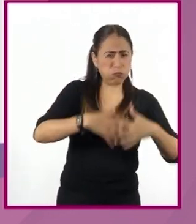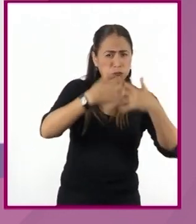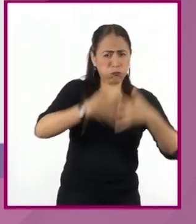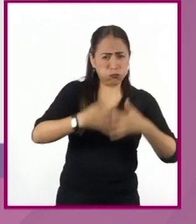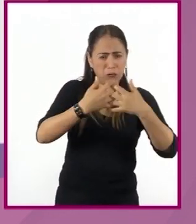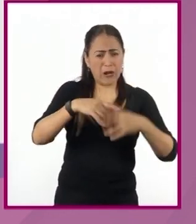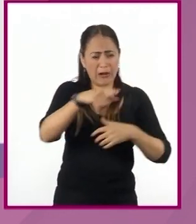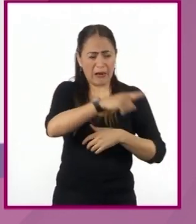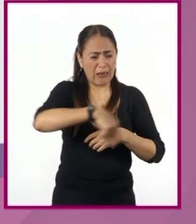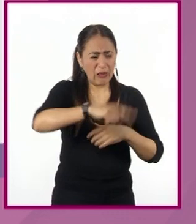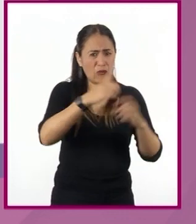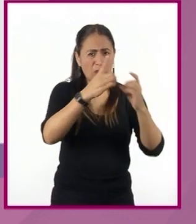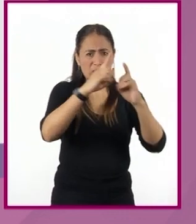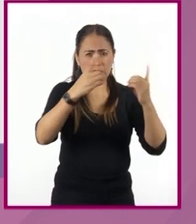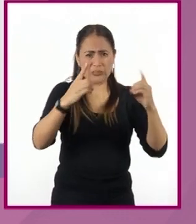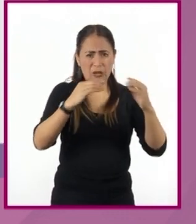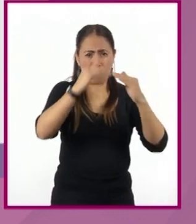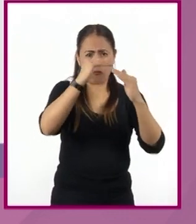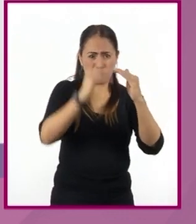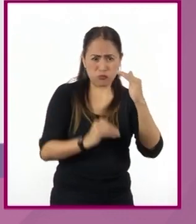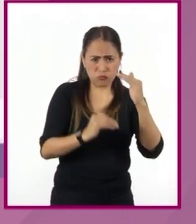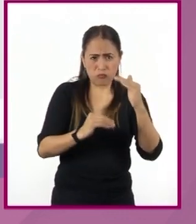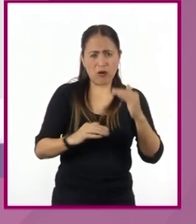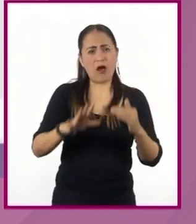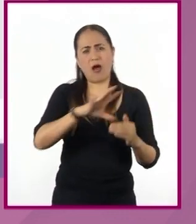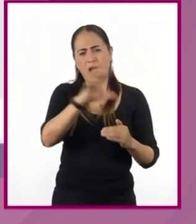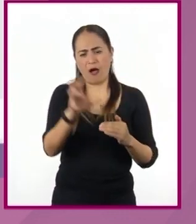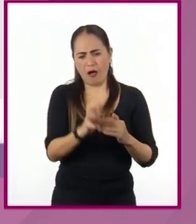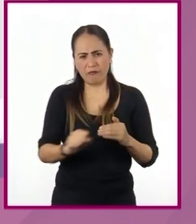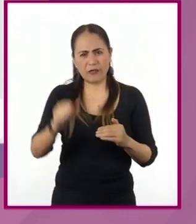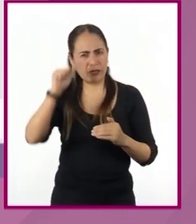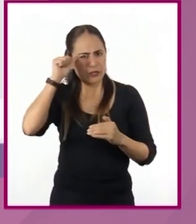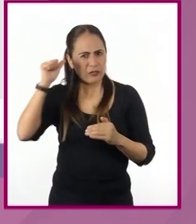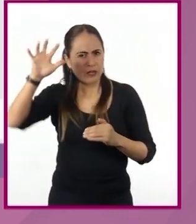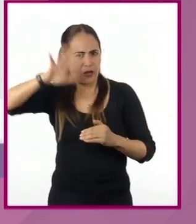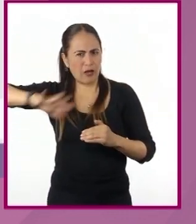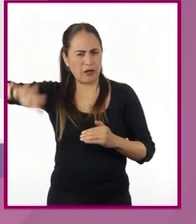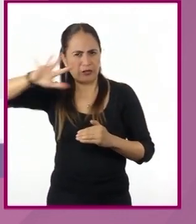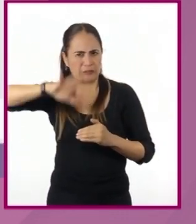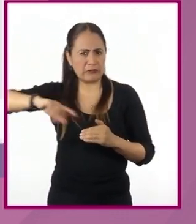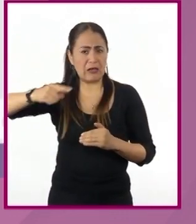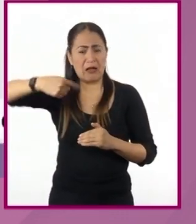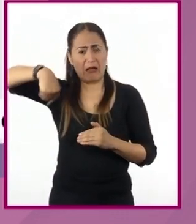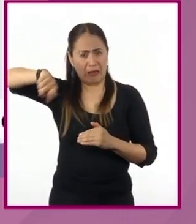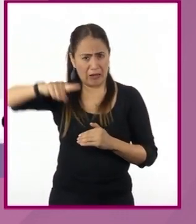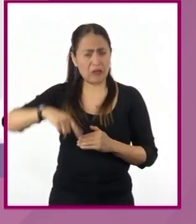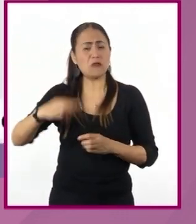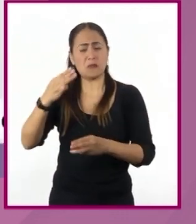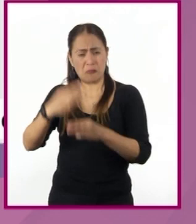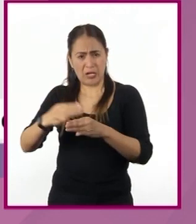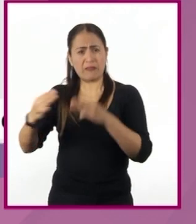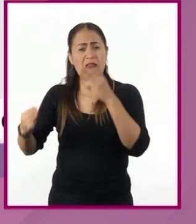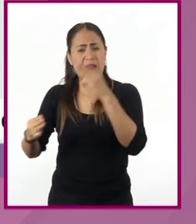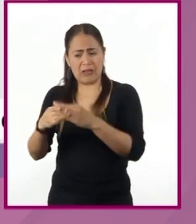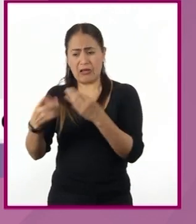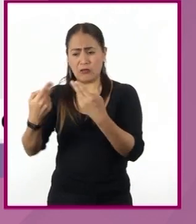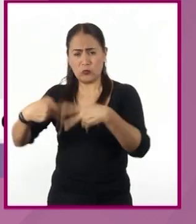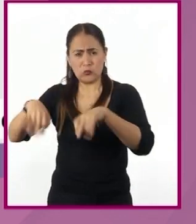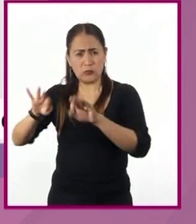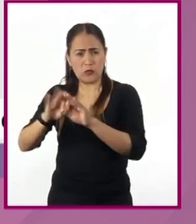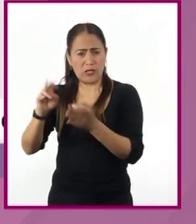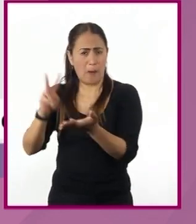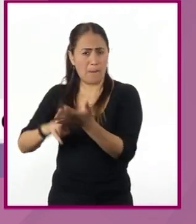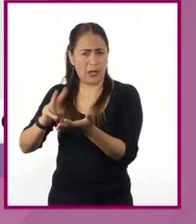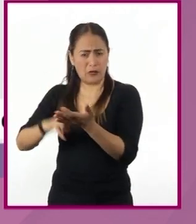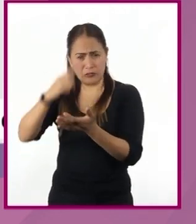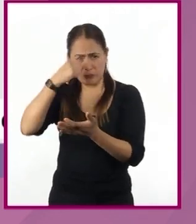con menor desarrollo en África y Asia, muchas de las cuales poseían valiosas materias primas que eran necesarias para